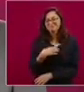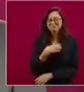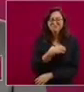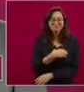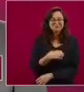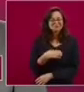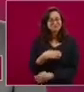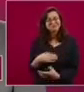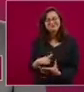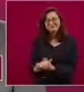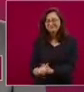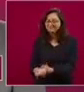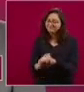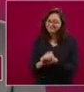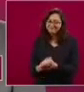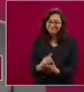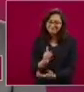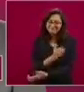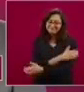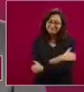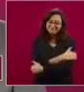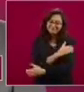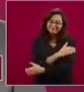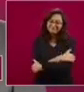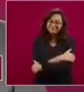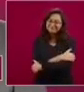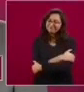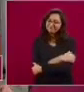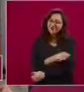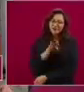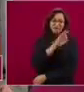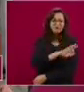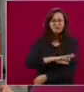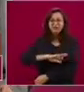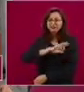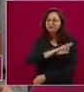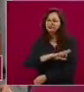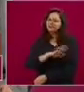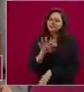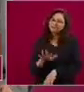saludamos, abrazamos, felicitamos al pueblo de Bolivia,